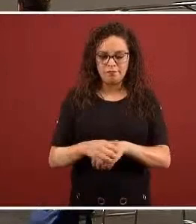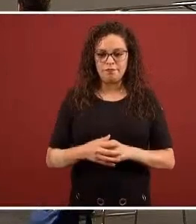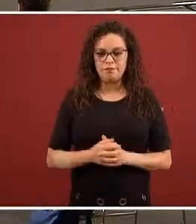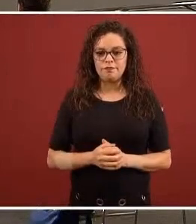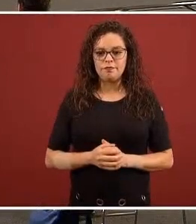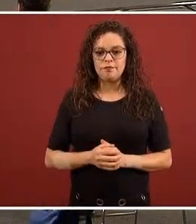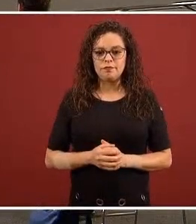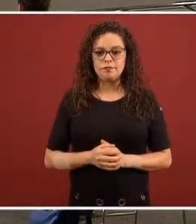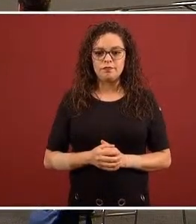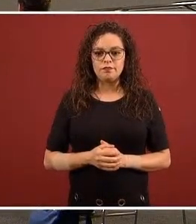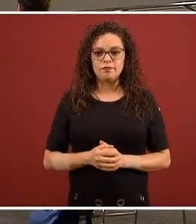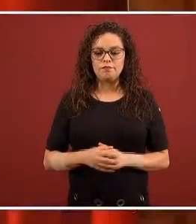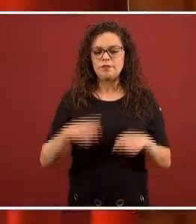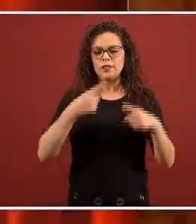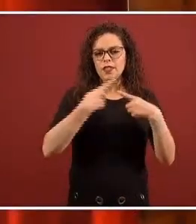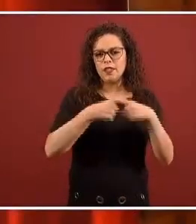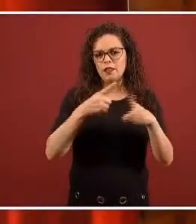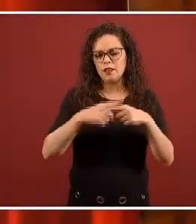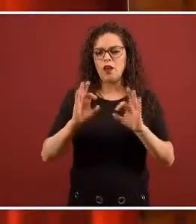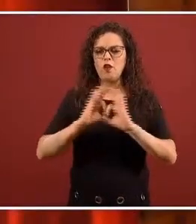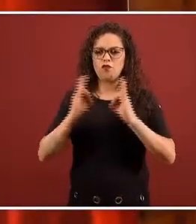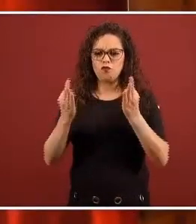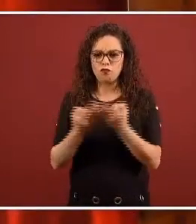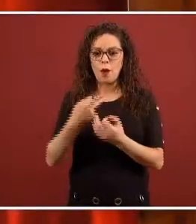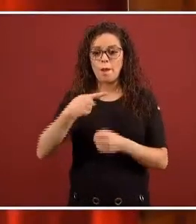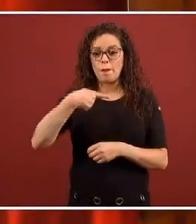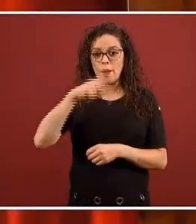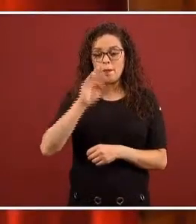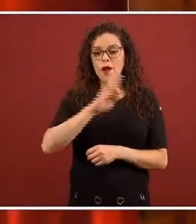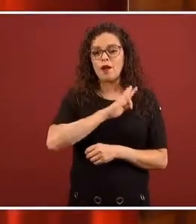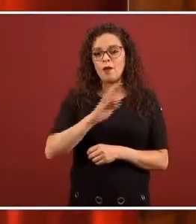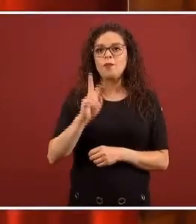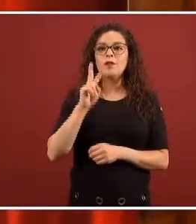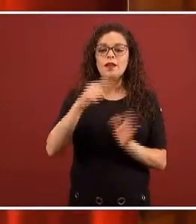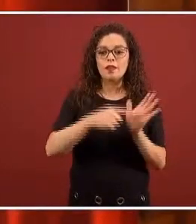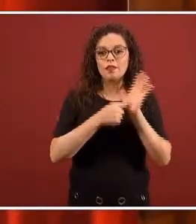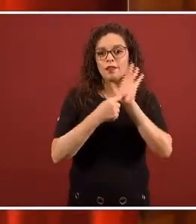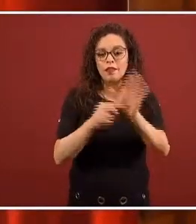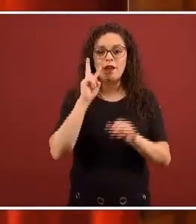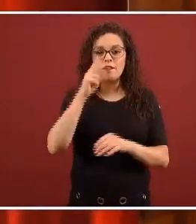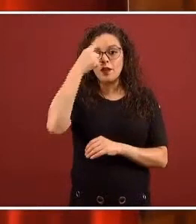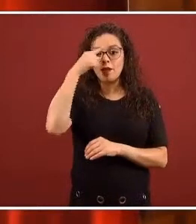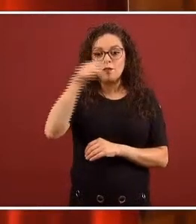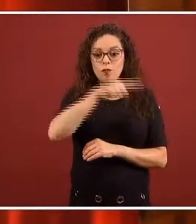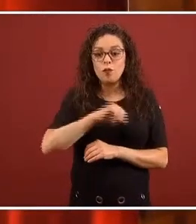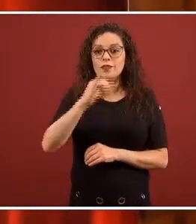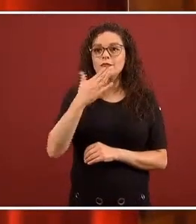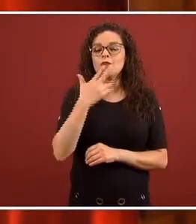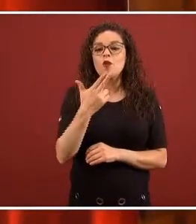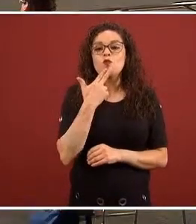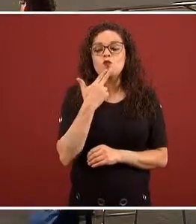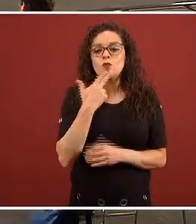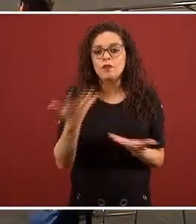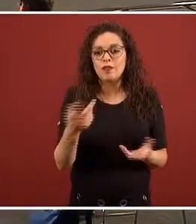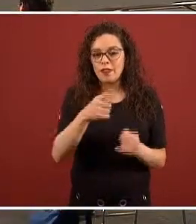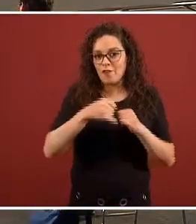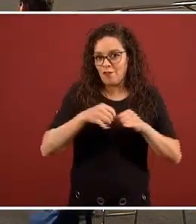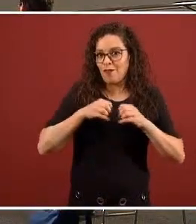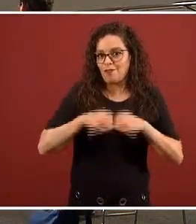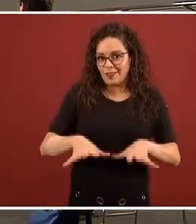distribuida de una manera diferente para encontrarle utilidad también a la forma de cómo se presenta. En la